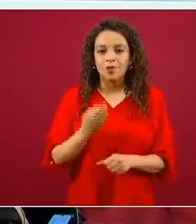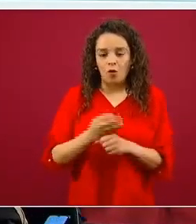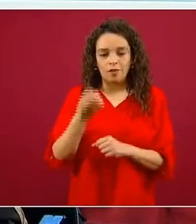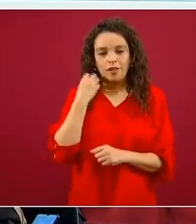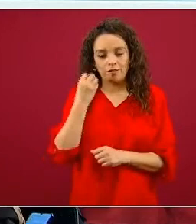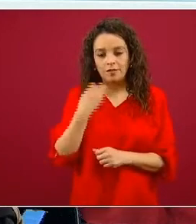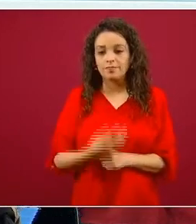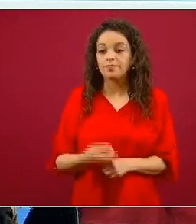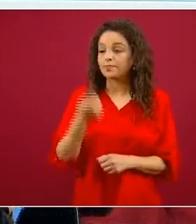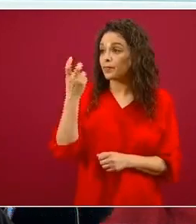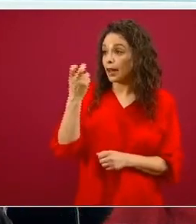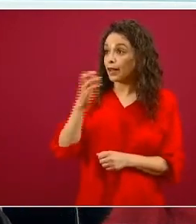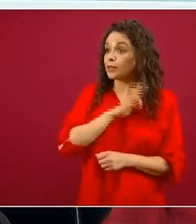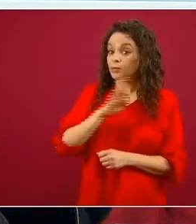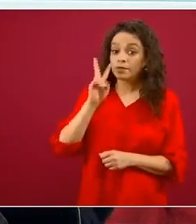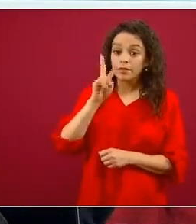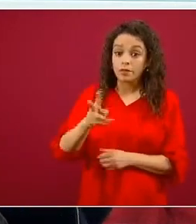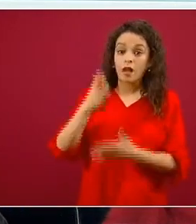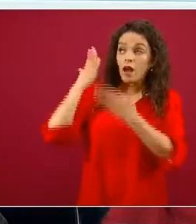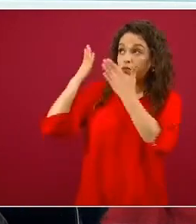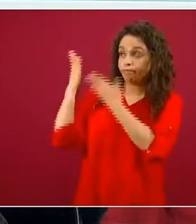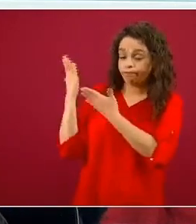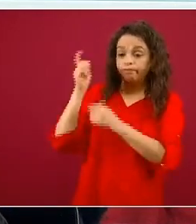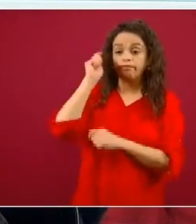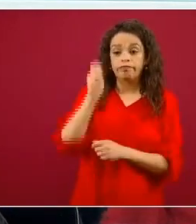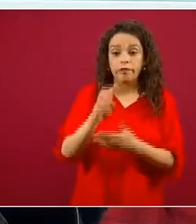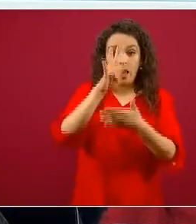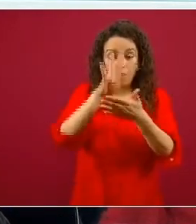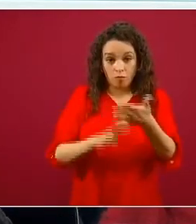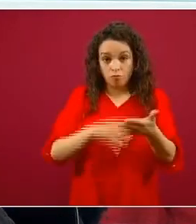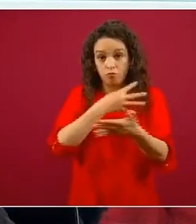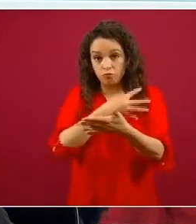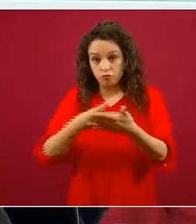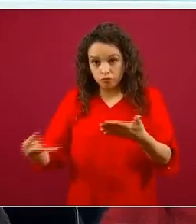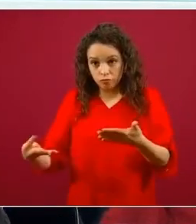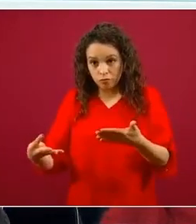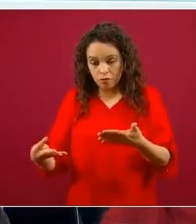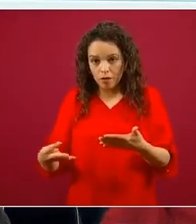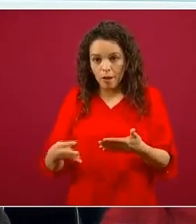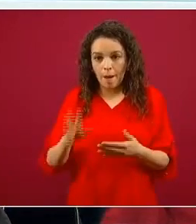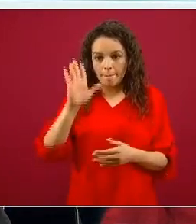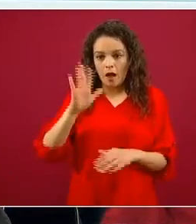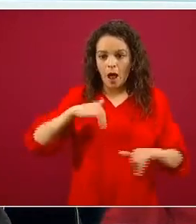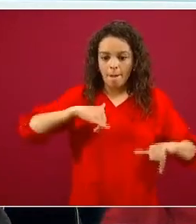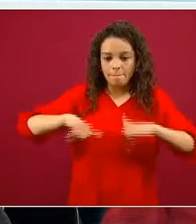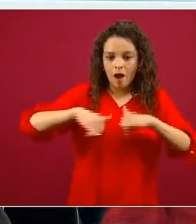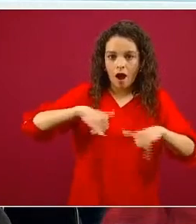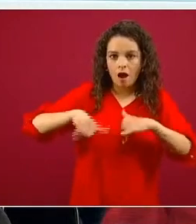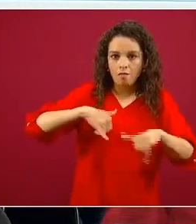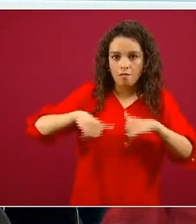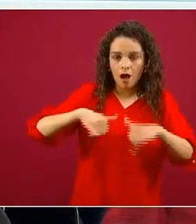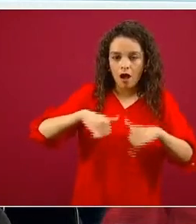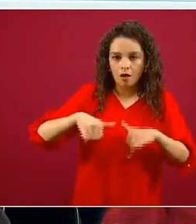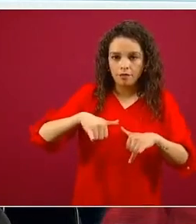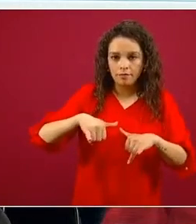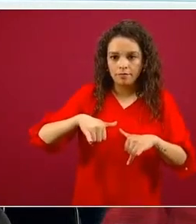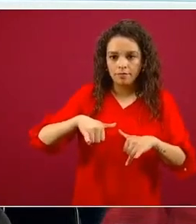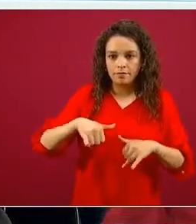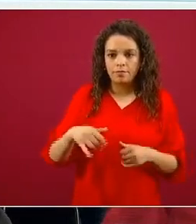presentar la movilidad. Creemos que estos mapas de calor, sin ser realmente